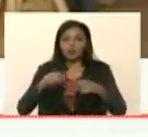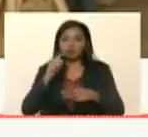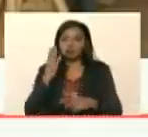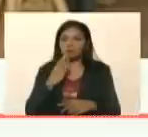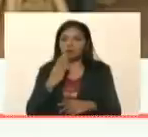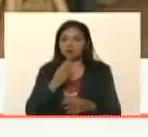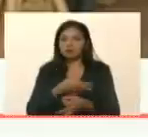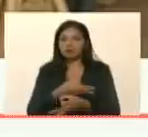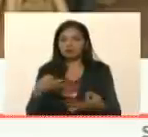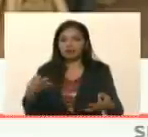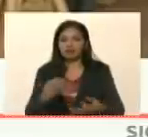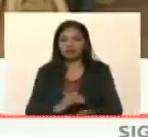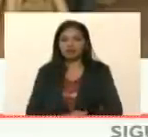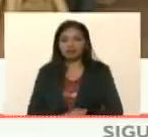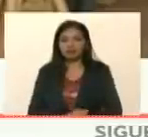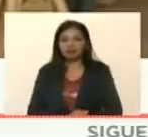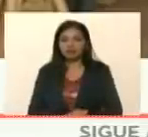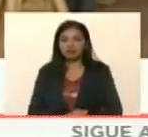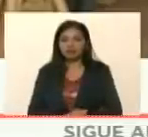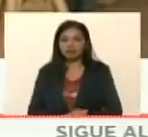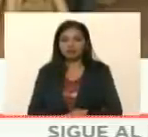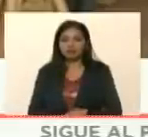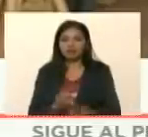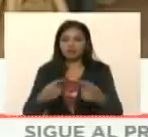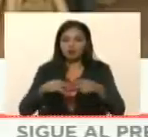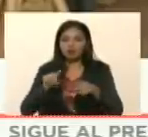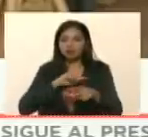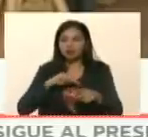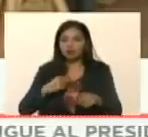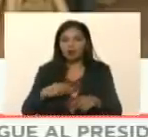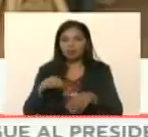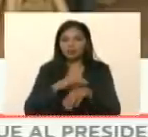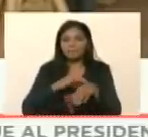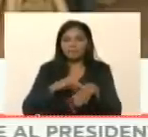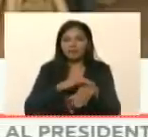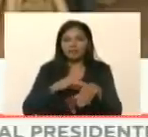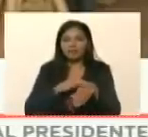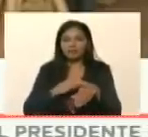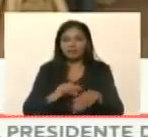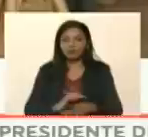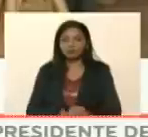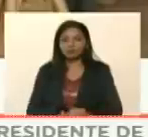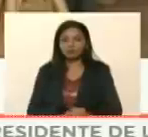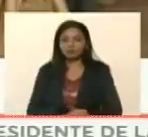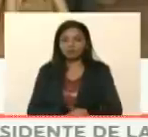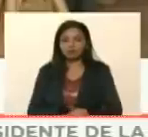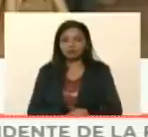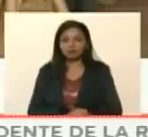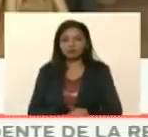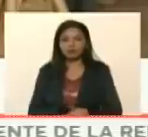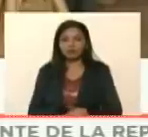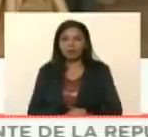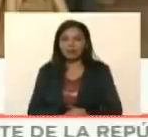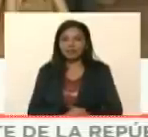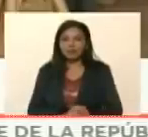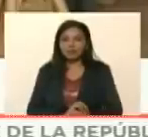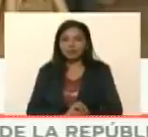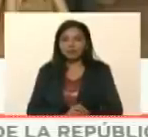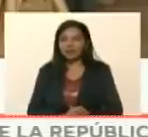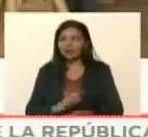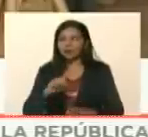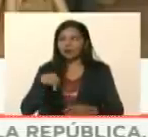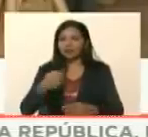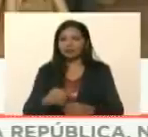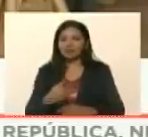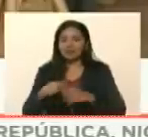nos ha salido bien. Y yo quiero mostrarle a ustedes, ministro Hipólito Ureu, vicepresidente de gobierno Ricardo